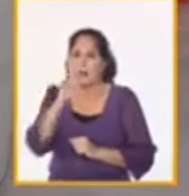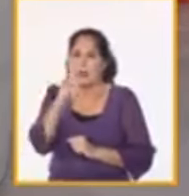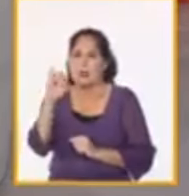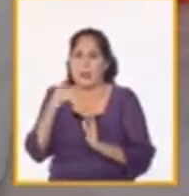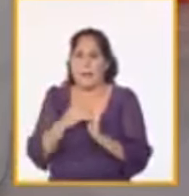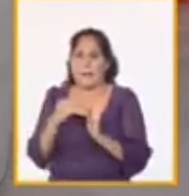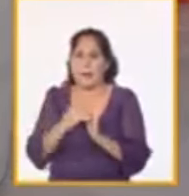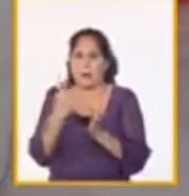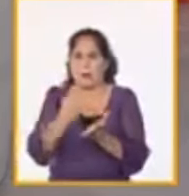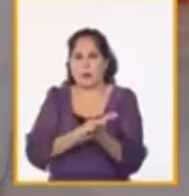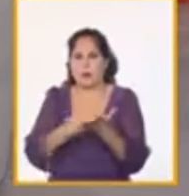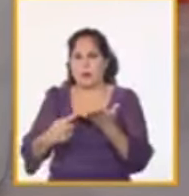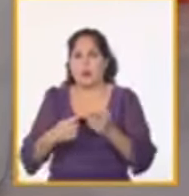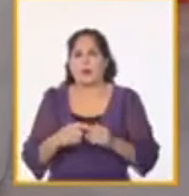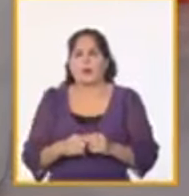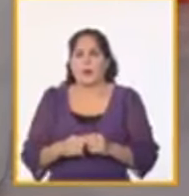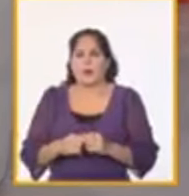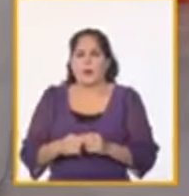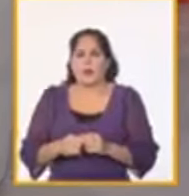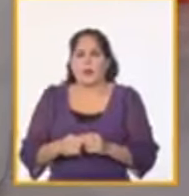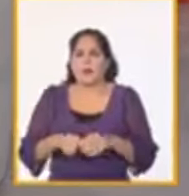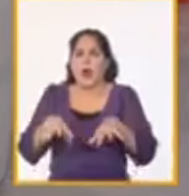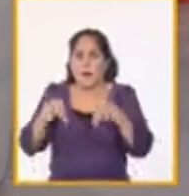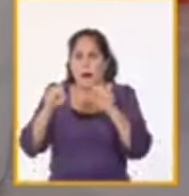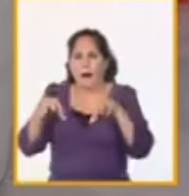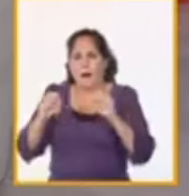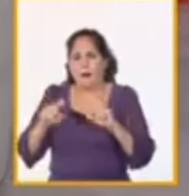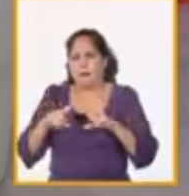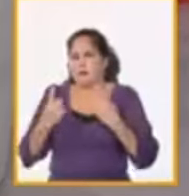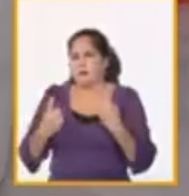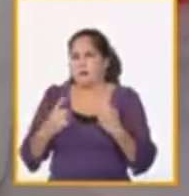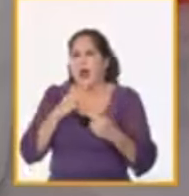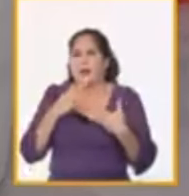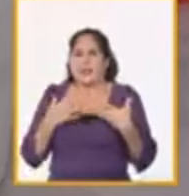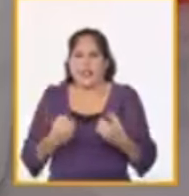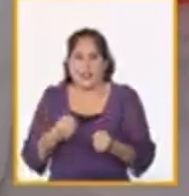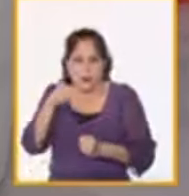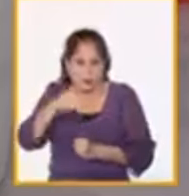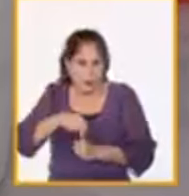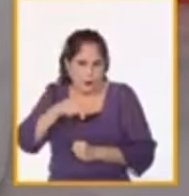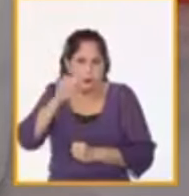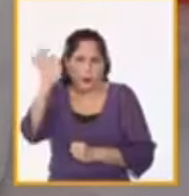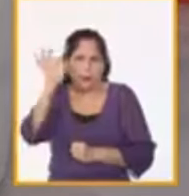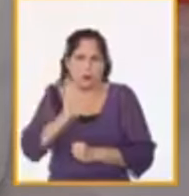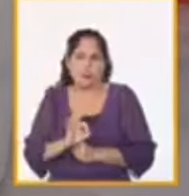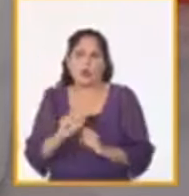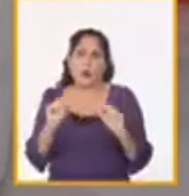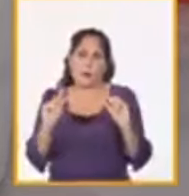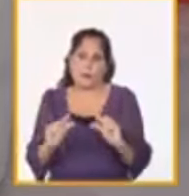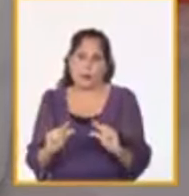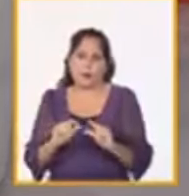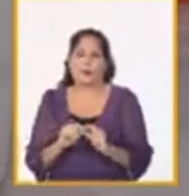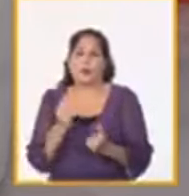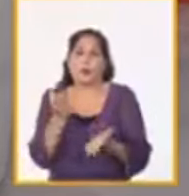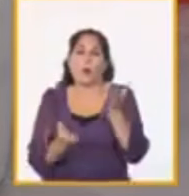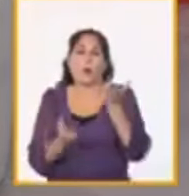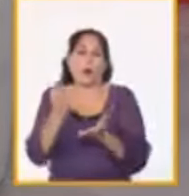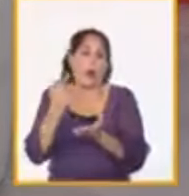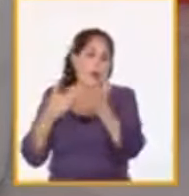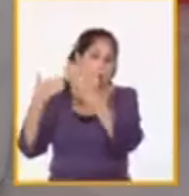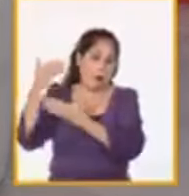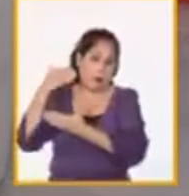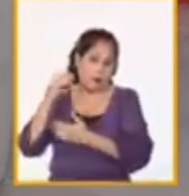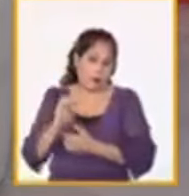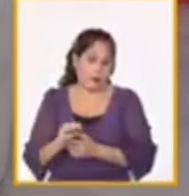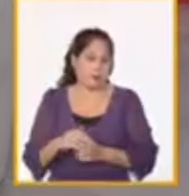en la semana, de energía eléctrica no tiene nada que ver, o sea que la sequía hoy, el porciento es mínimo con relación a las afectaciones que tenemos en el abasto